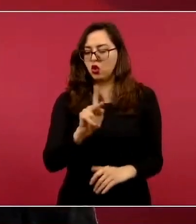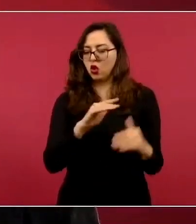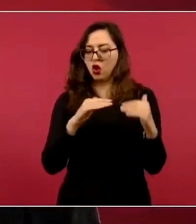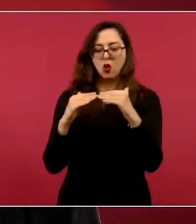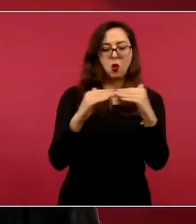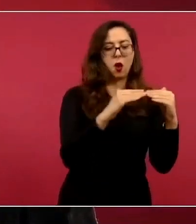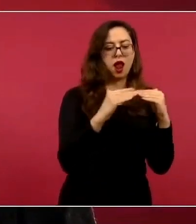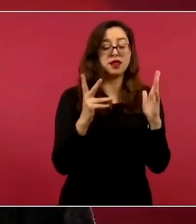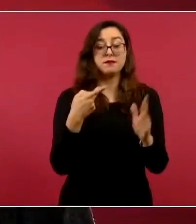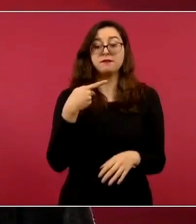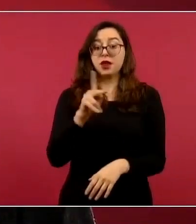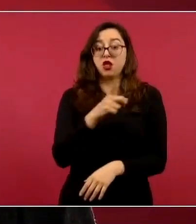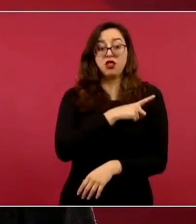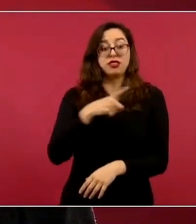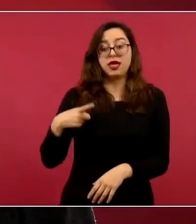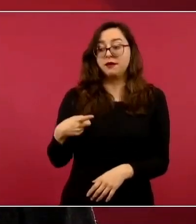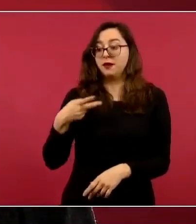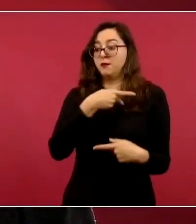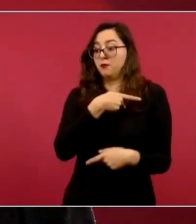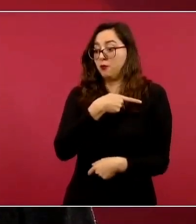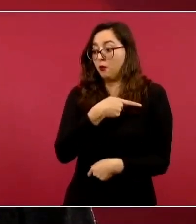a los pobres,